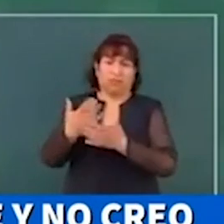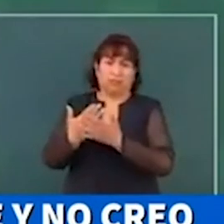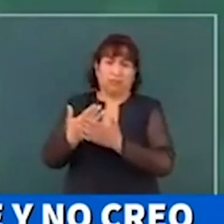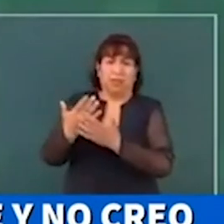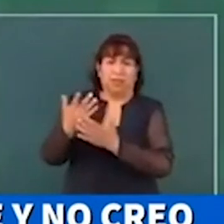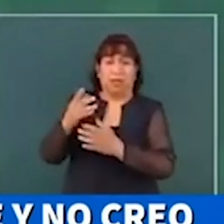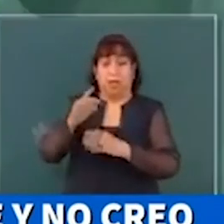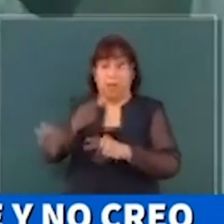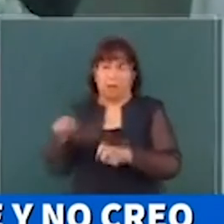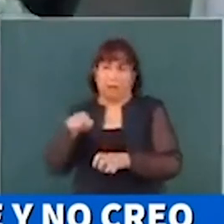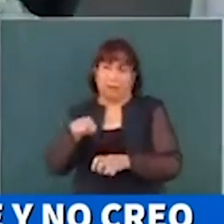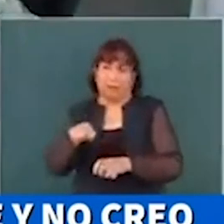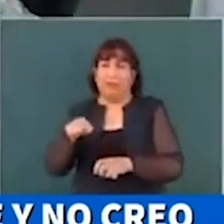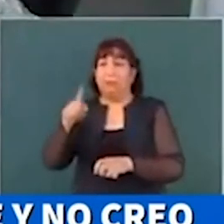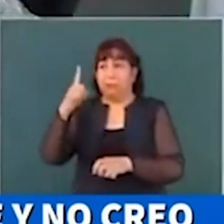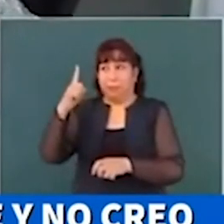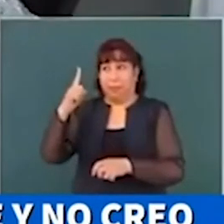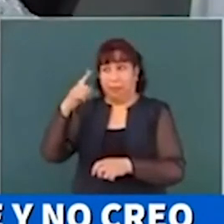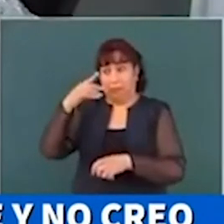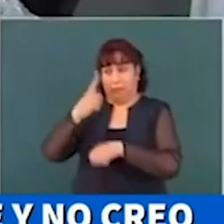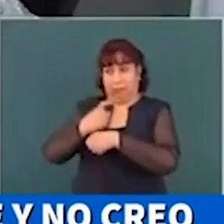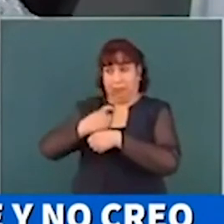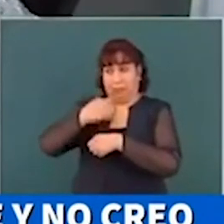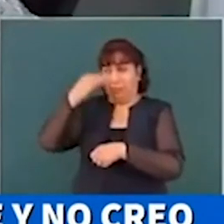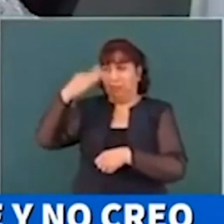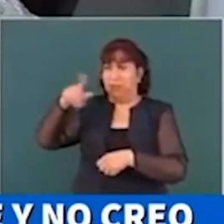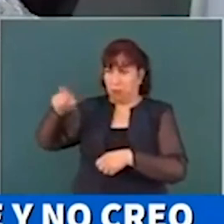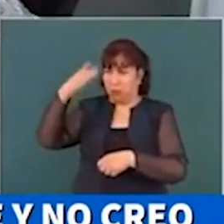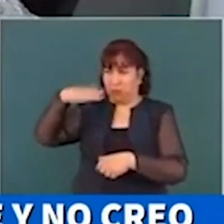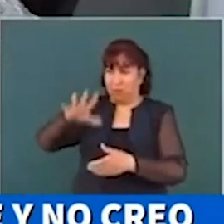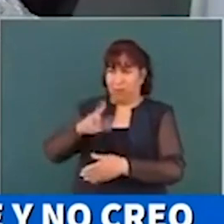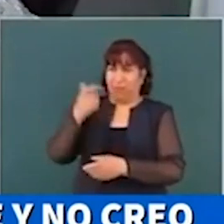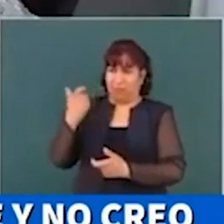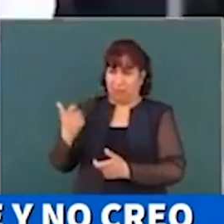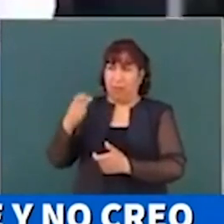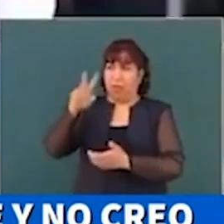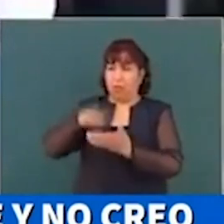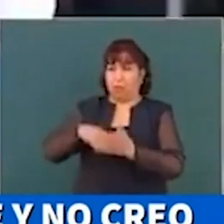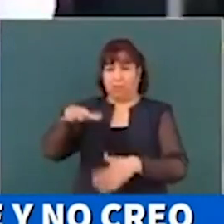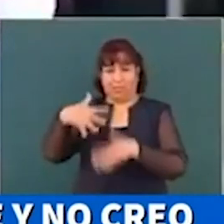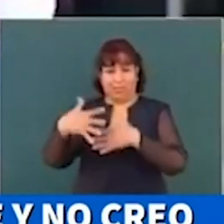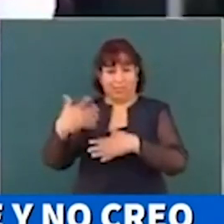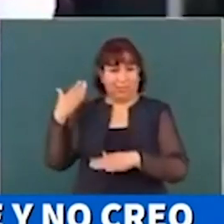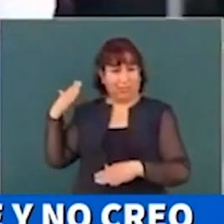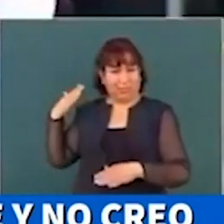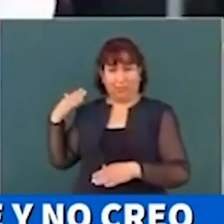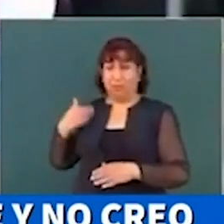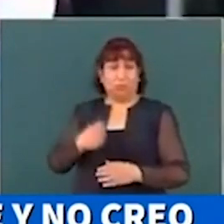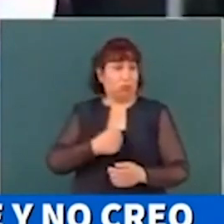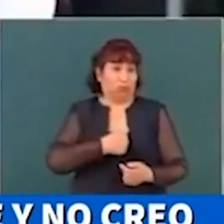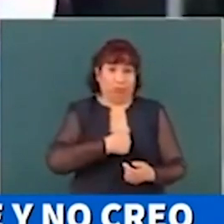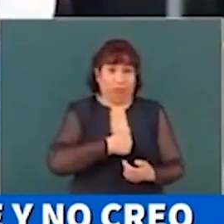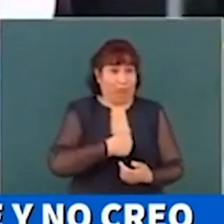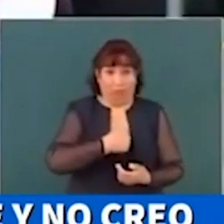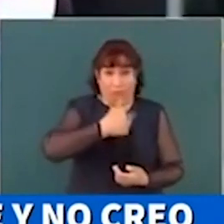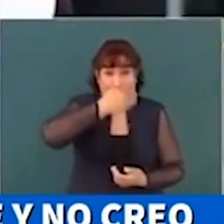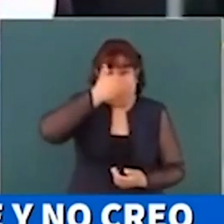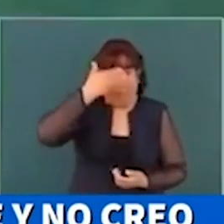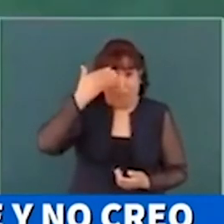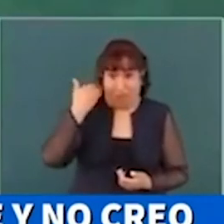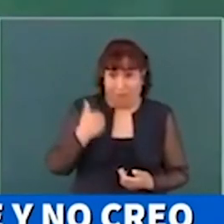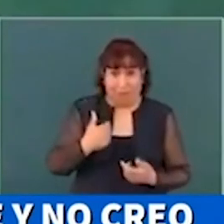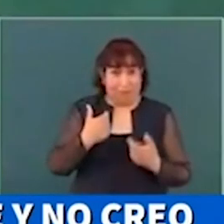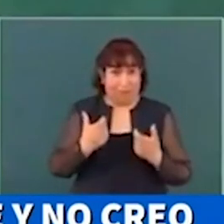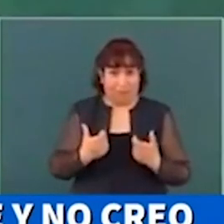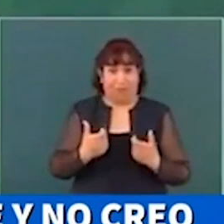este asunto. Saber si usted sabía de este dinero en el 2015. No sabía del dinero, pero